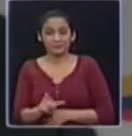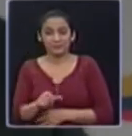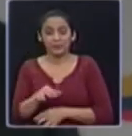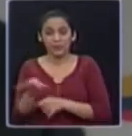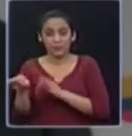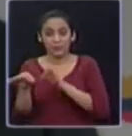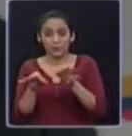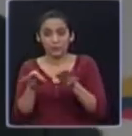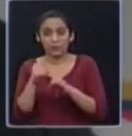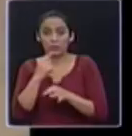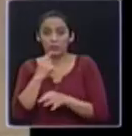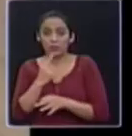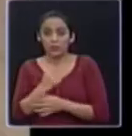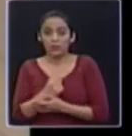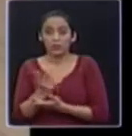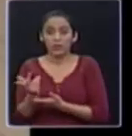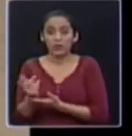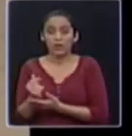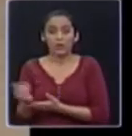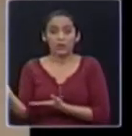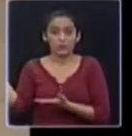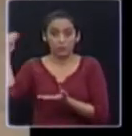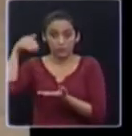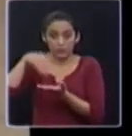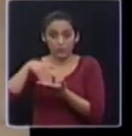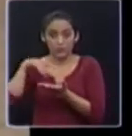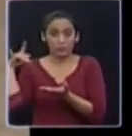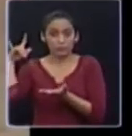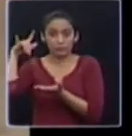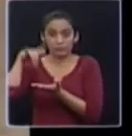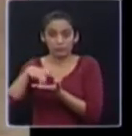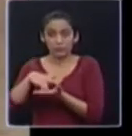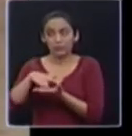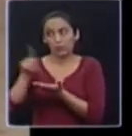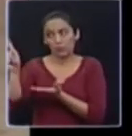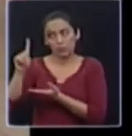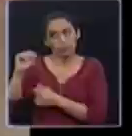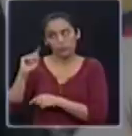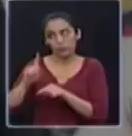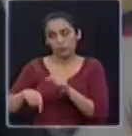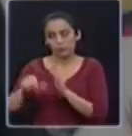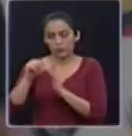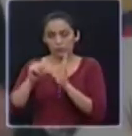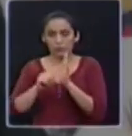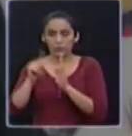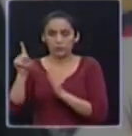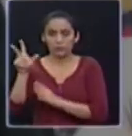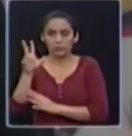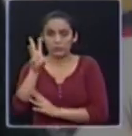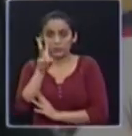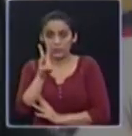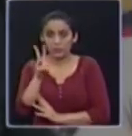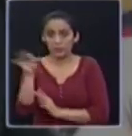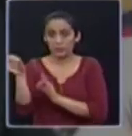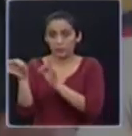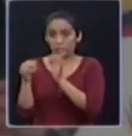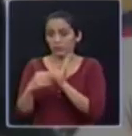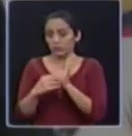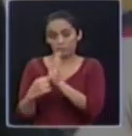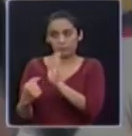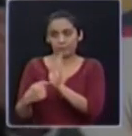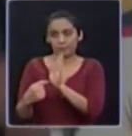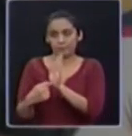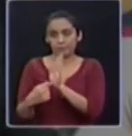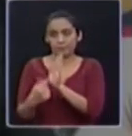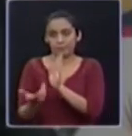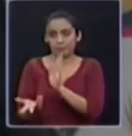a la inadmisión amparados además en el artículo 136 de la misma normativa. Venía desde Miami para que